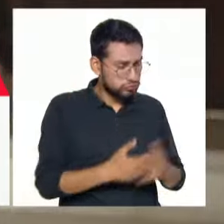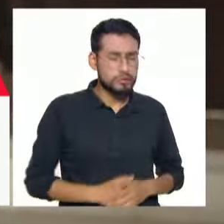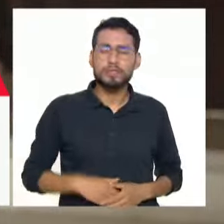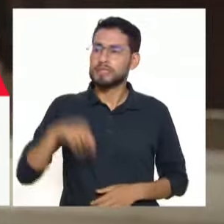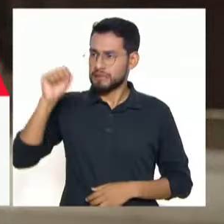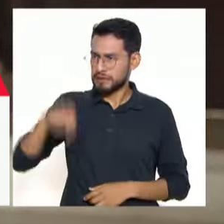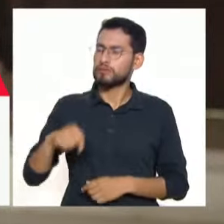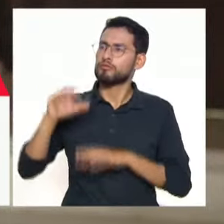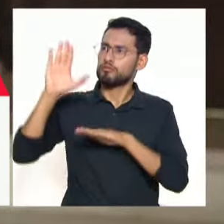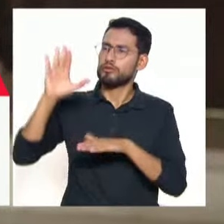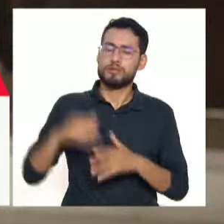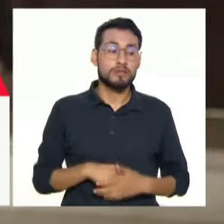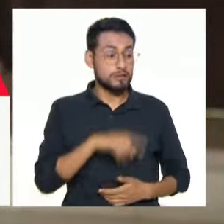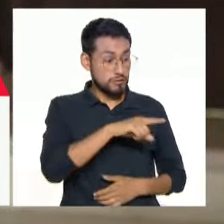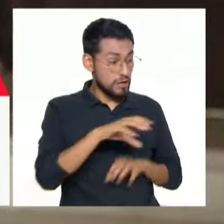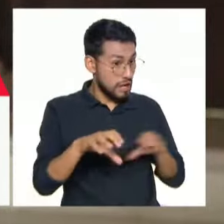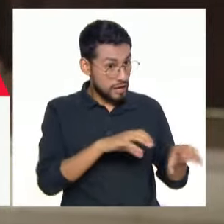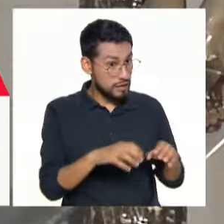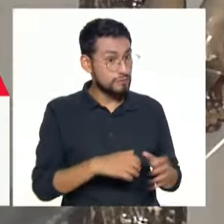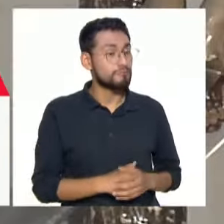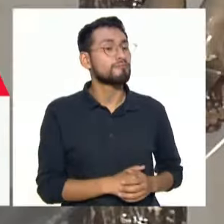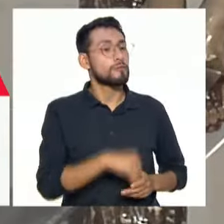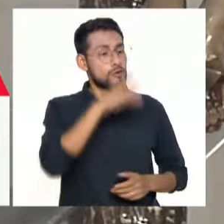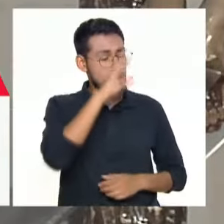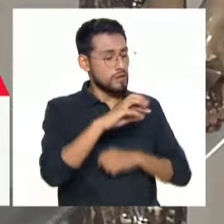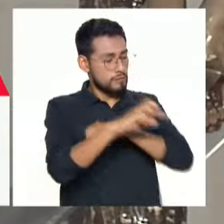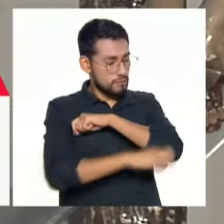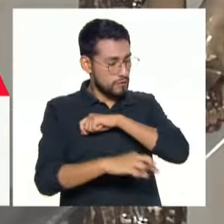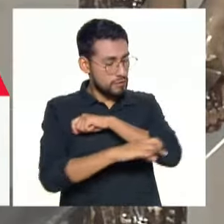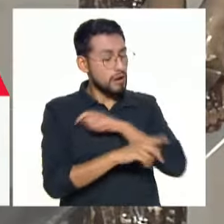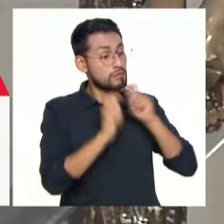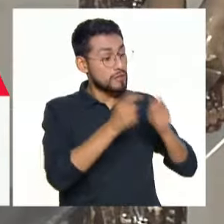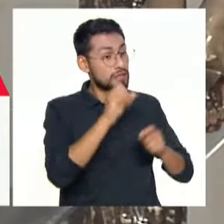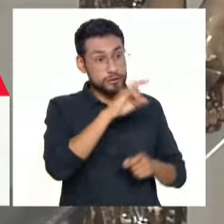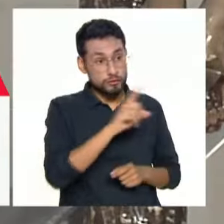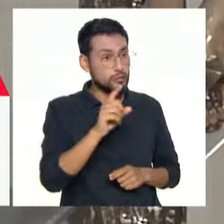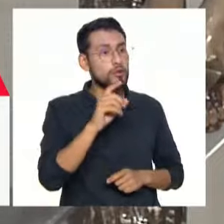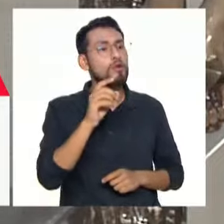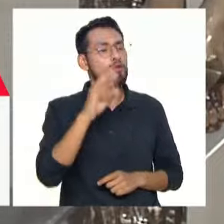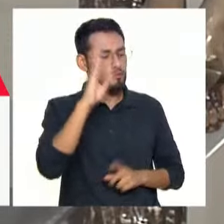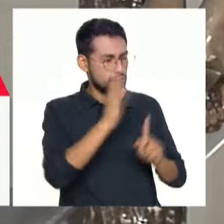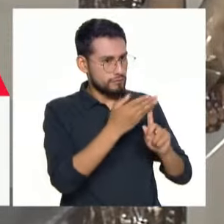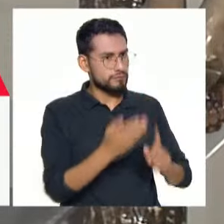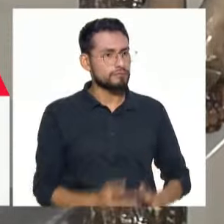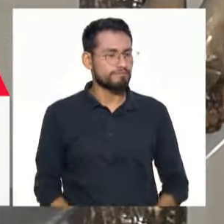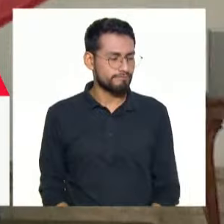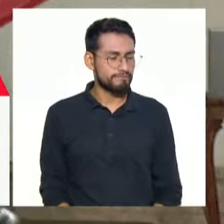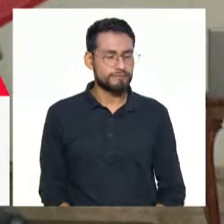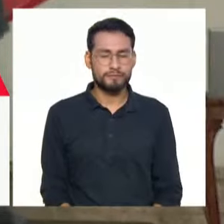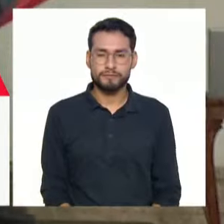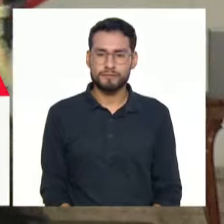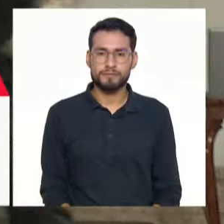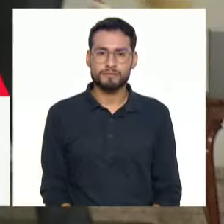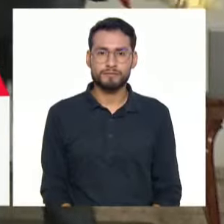Sí, juro. Si así lo hiciera, que Dios y la patria lo premien, y si no, se lo demanden.